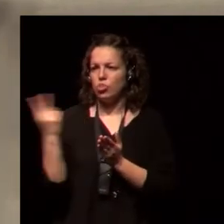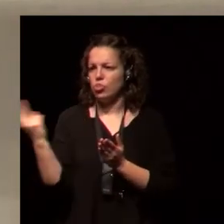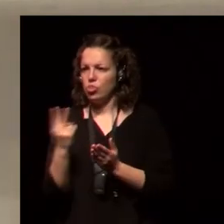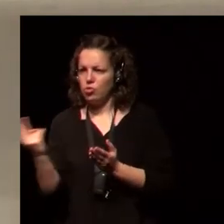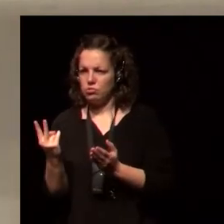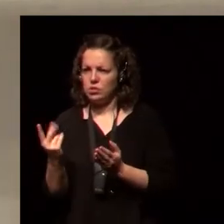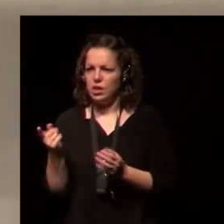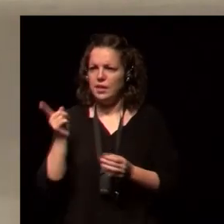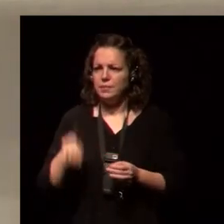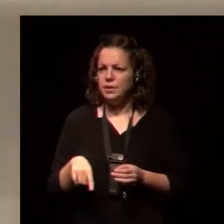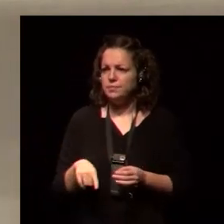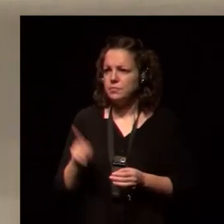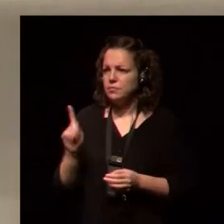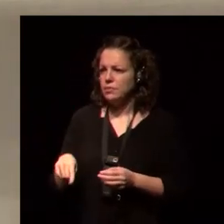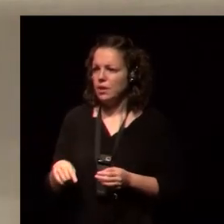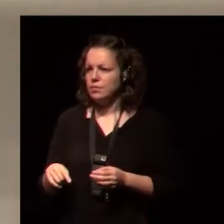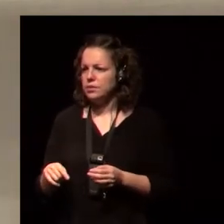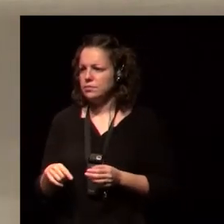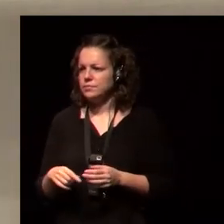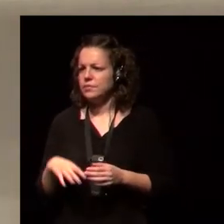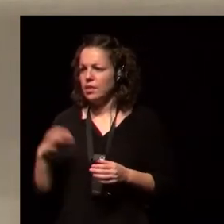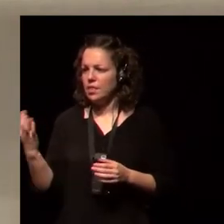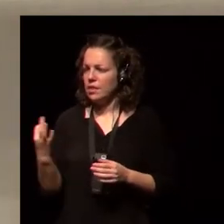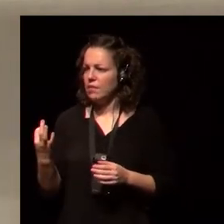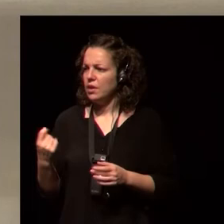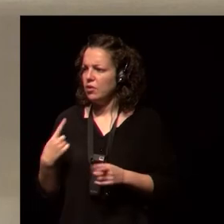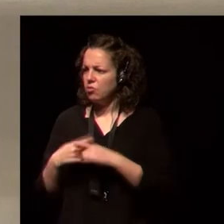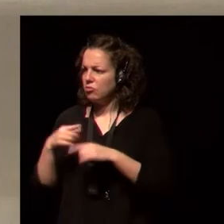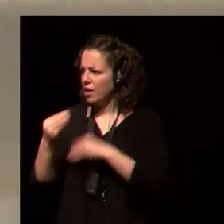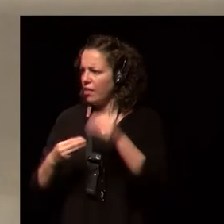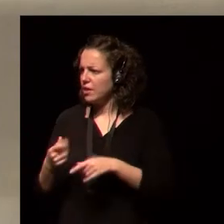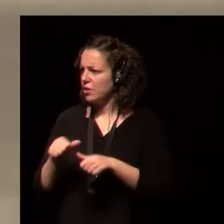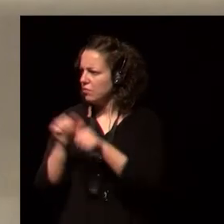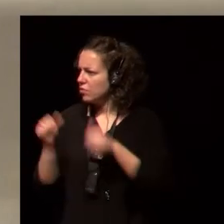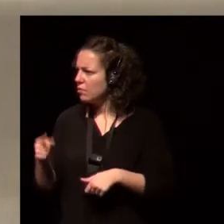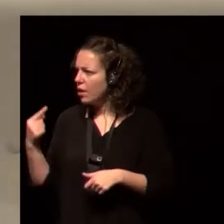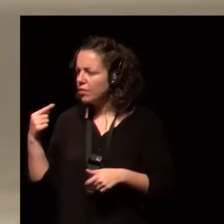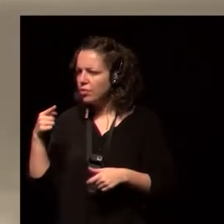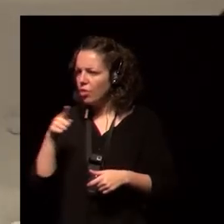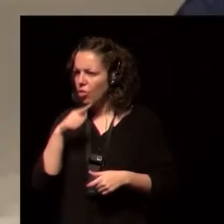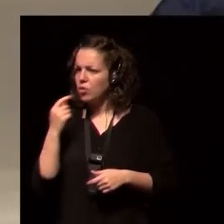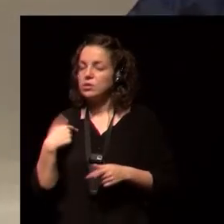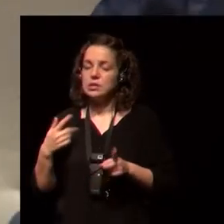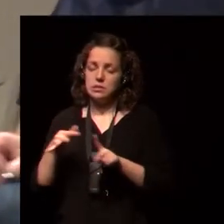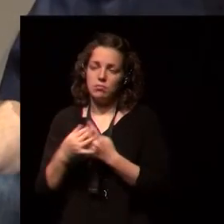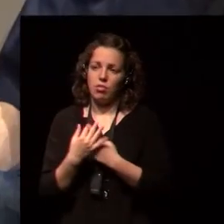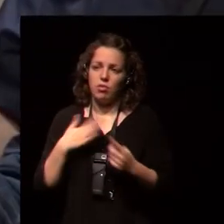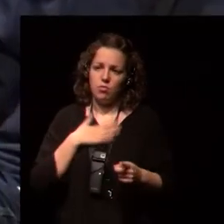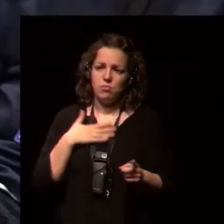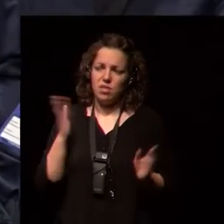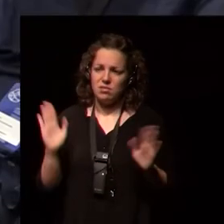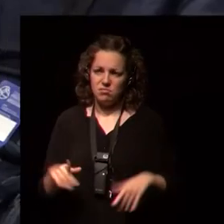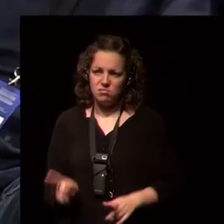Y tenemos que hacer la espagueti casi de una manera muy dolorosa. Sí, es una situación muy incómoda a menudo.